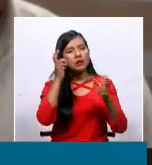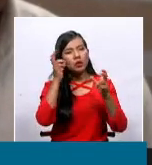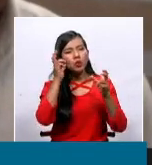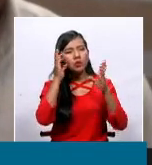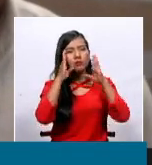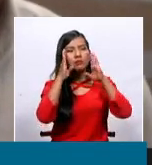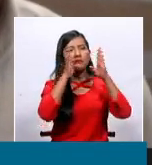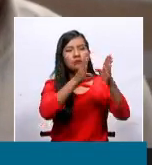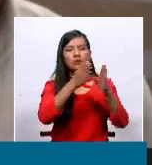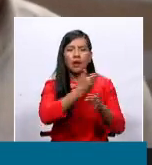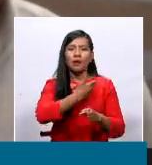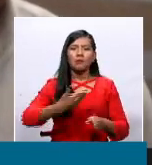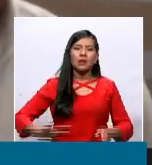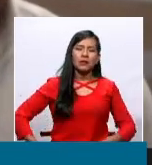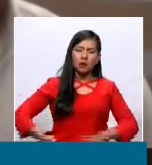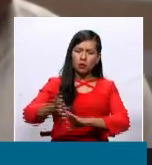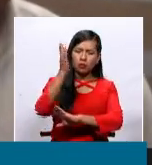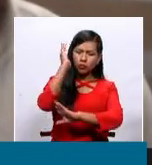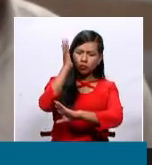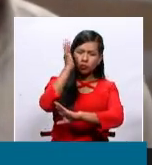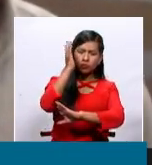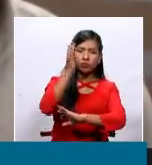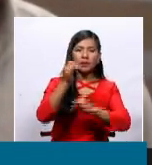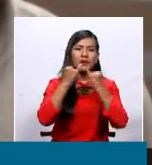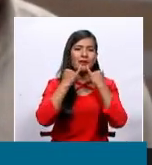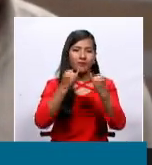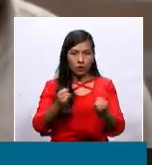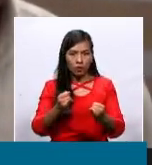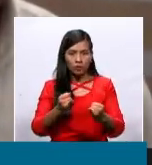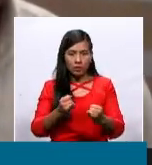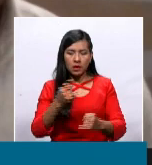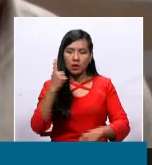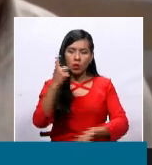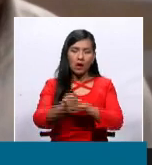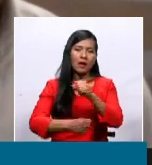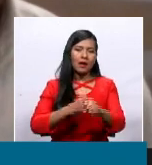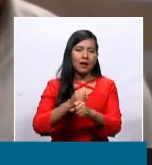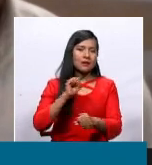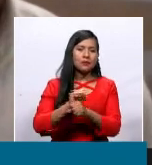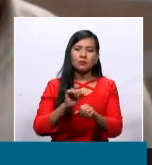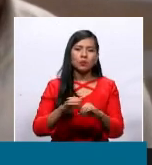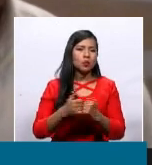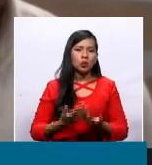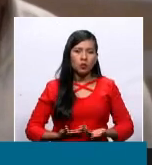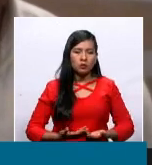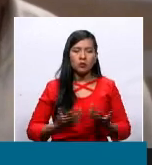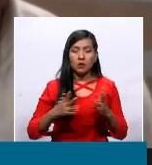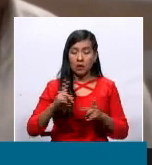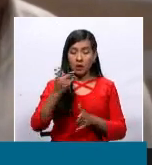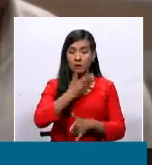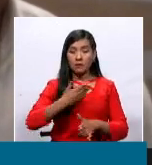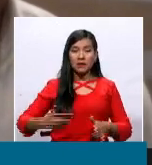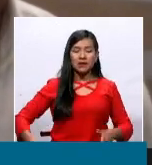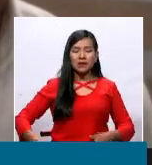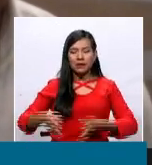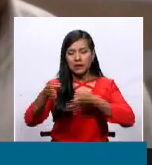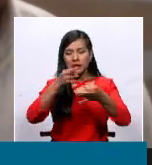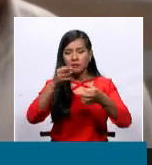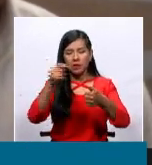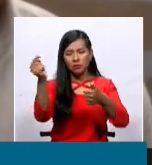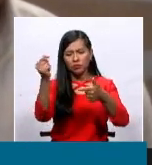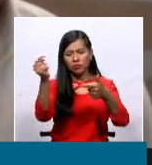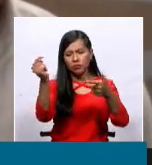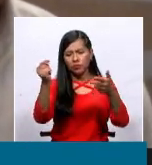presidencial de gestión. Y entonces en el informe presidencial de gestión, pues el presidente ha dado el detalle de todas aquellas